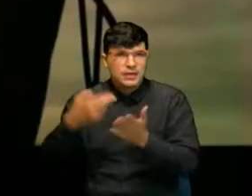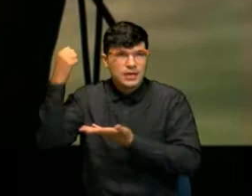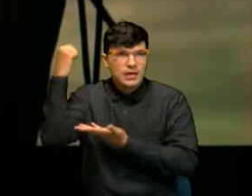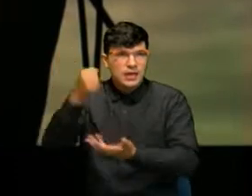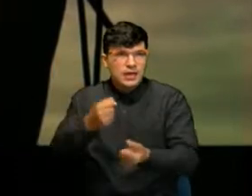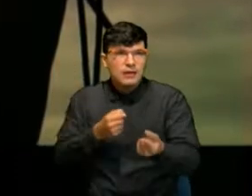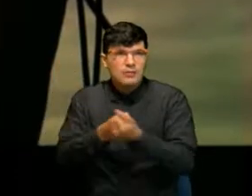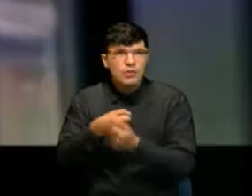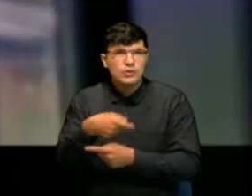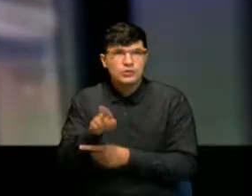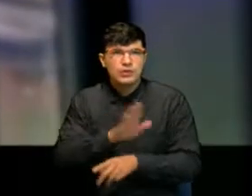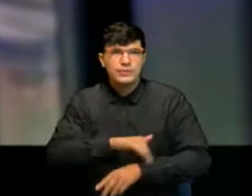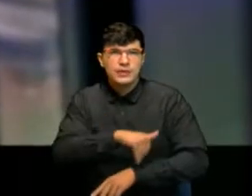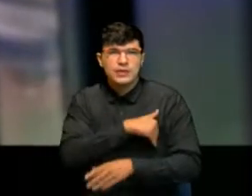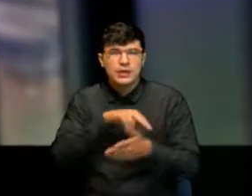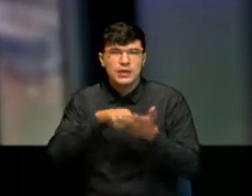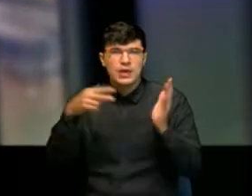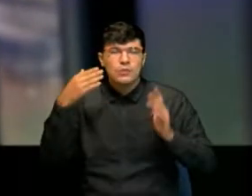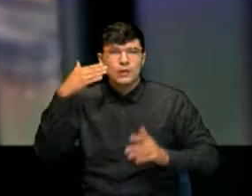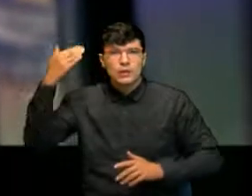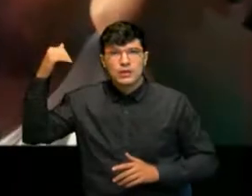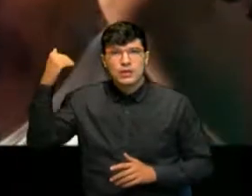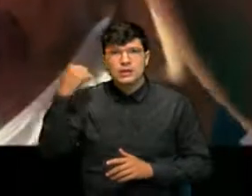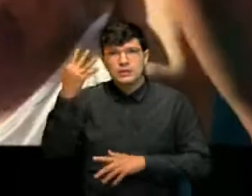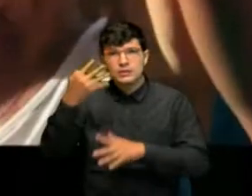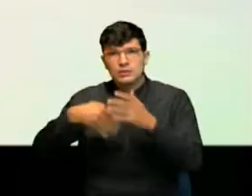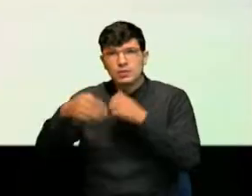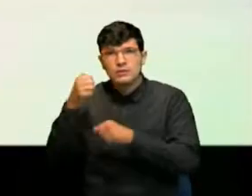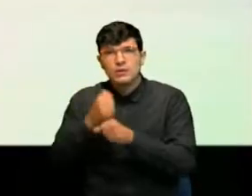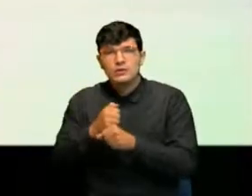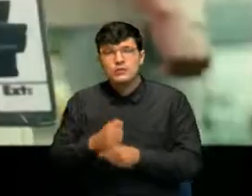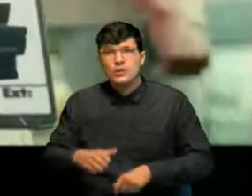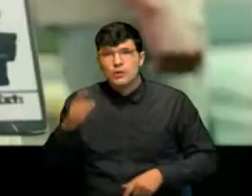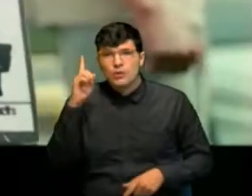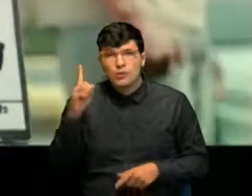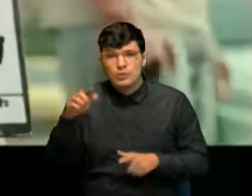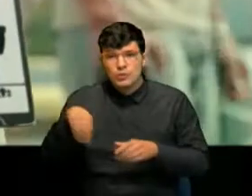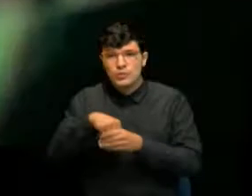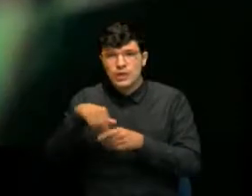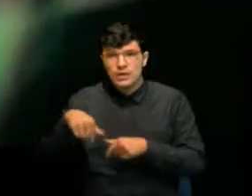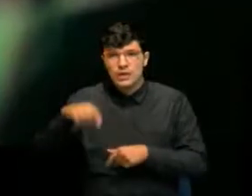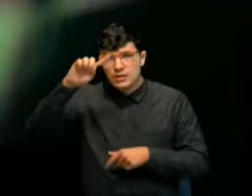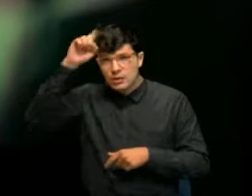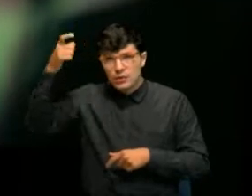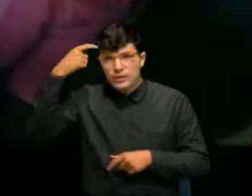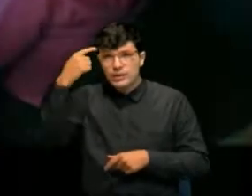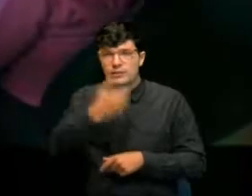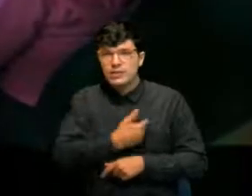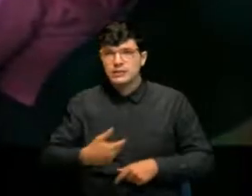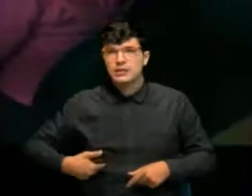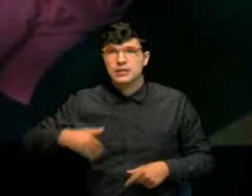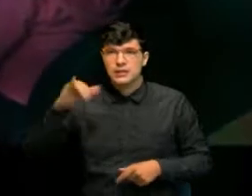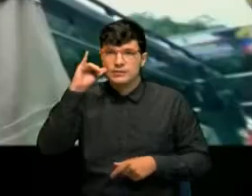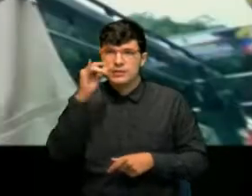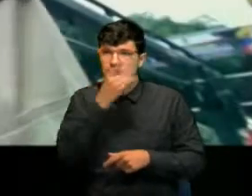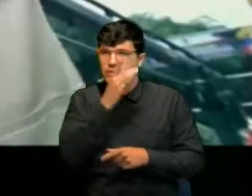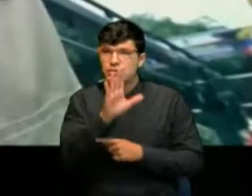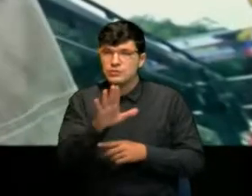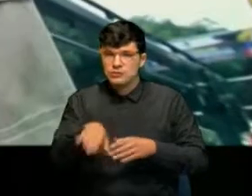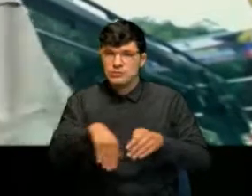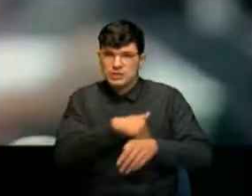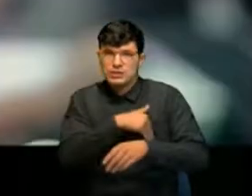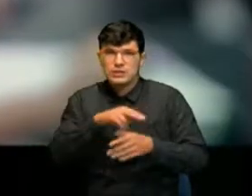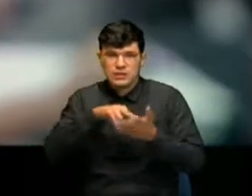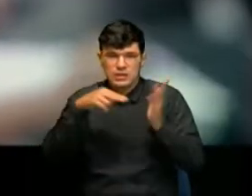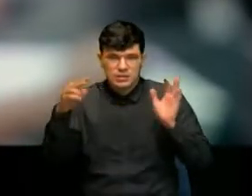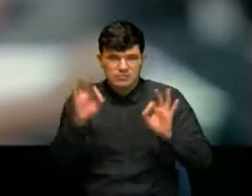el Ministerio de las TIC en los últimos 4 años, de los cuales uno es del gobierno del presidente Duque y encabeza la ministra Silvia Constaín el sector